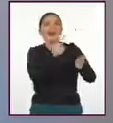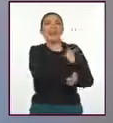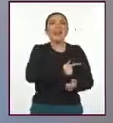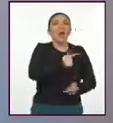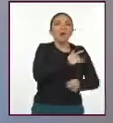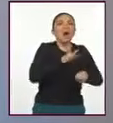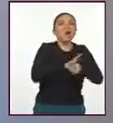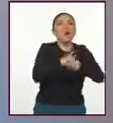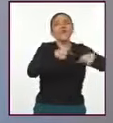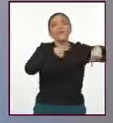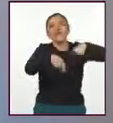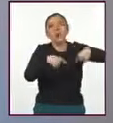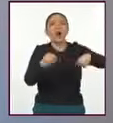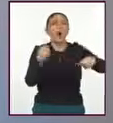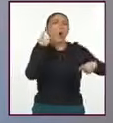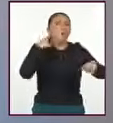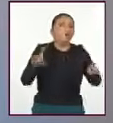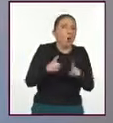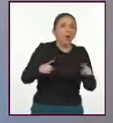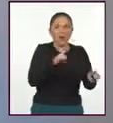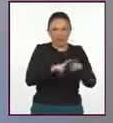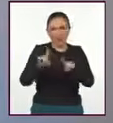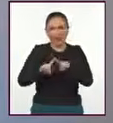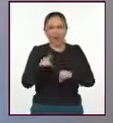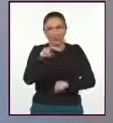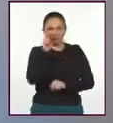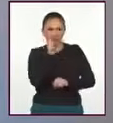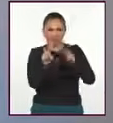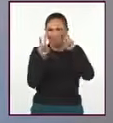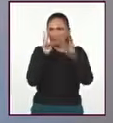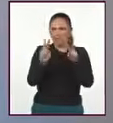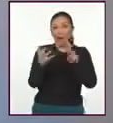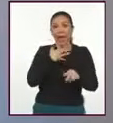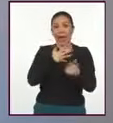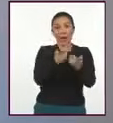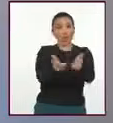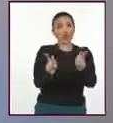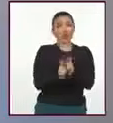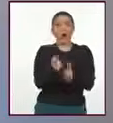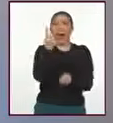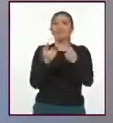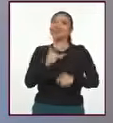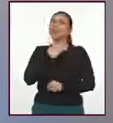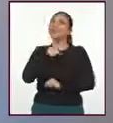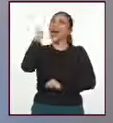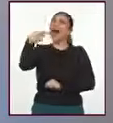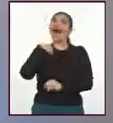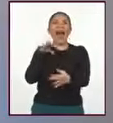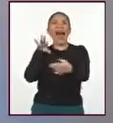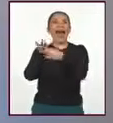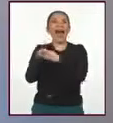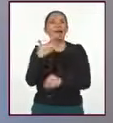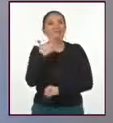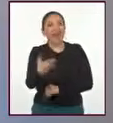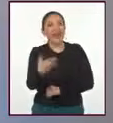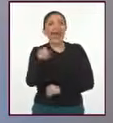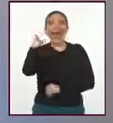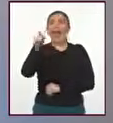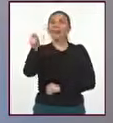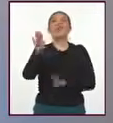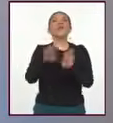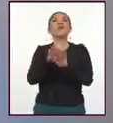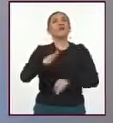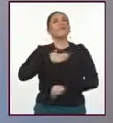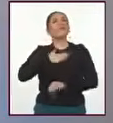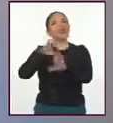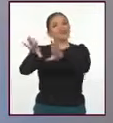de música, siempre uno puede ver que hay grupos con los cuales uno se identifica y quizás uno lo toma como algo propio